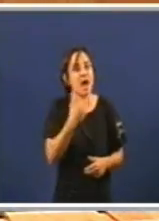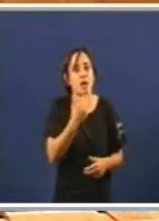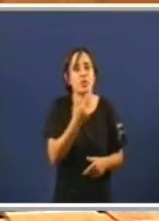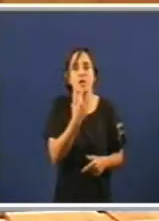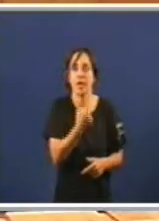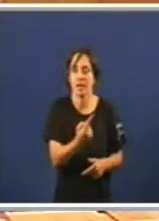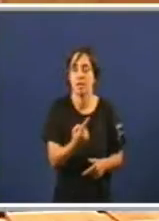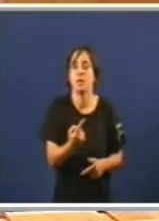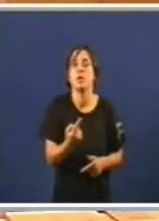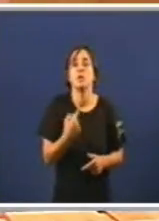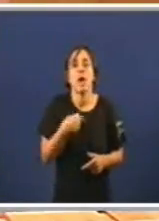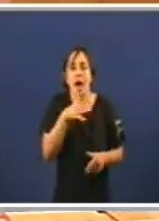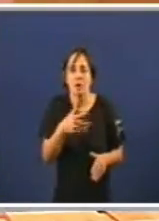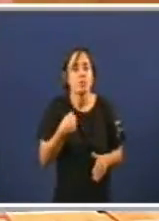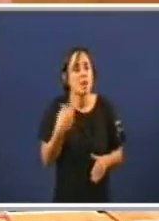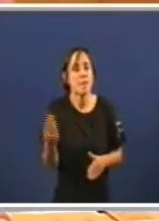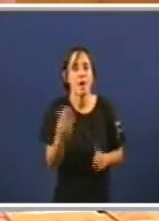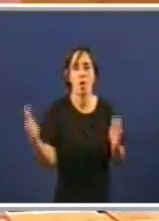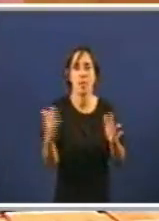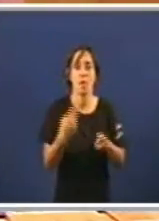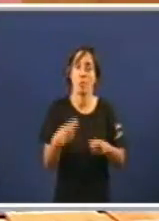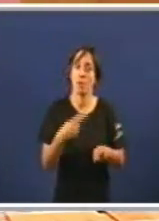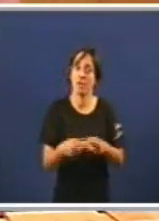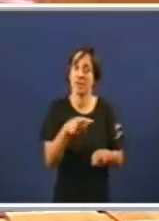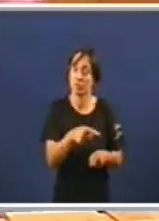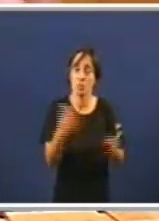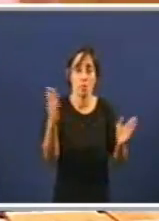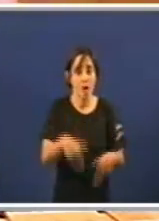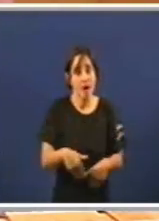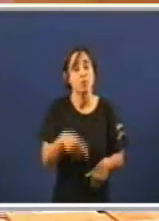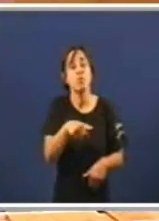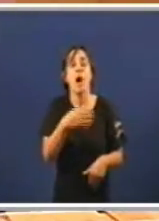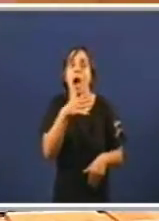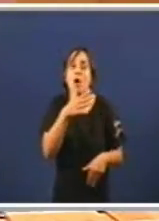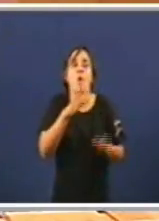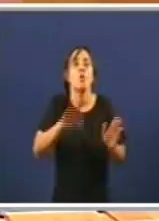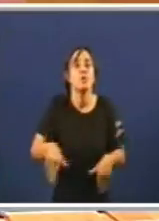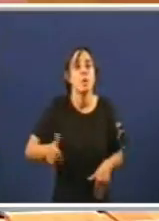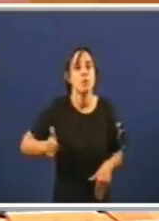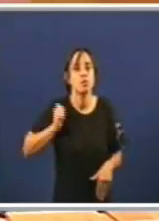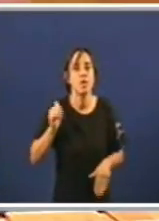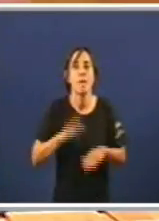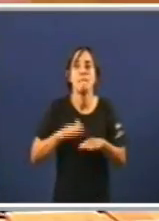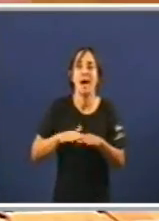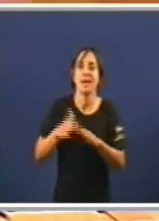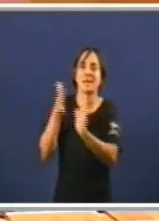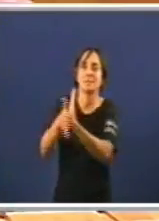mellor momento político. Ten aínda unha última oportunidade, polo menos para intentar convencer a esas